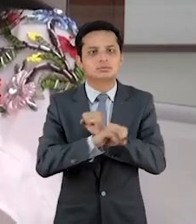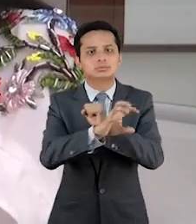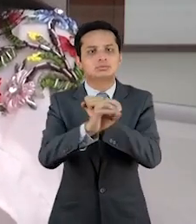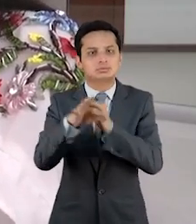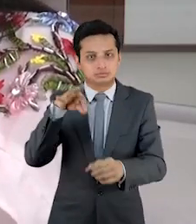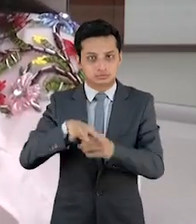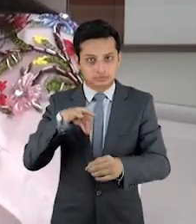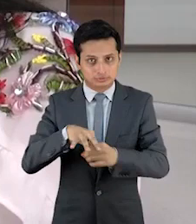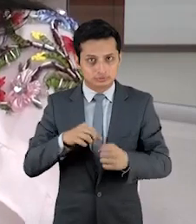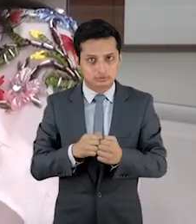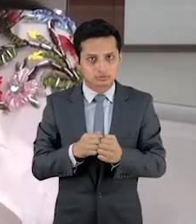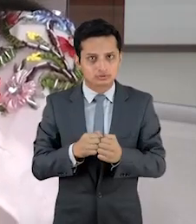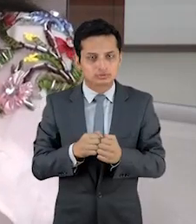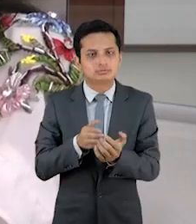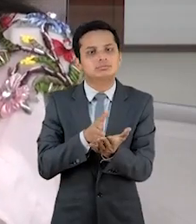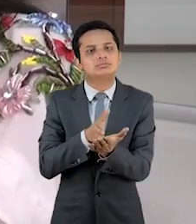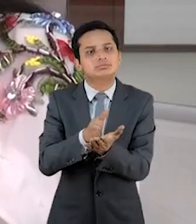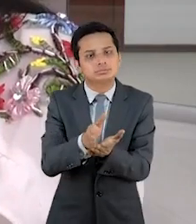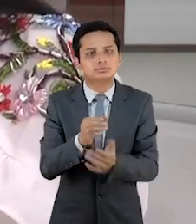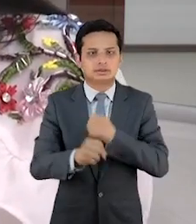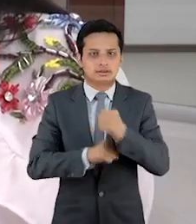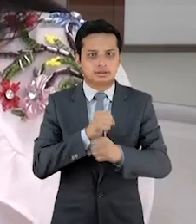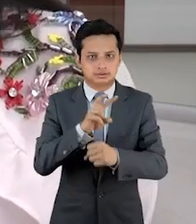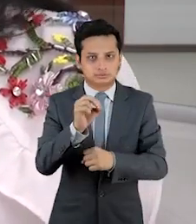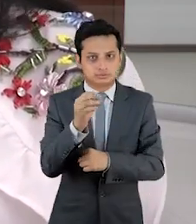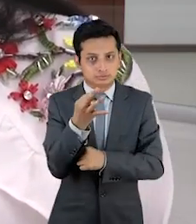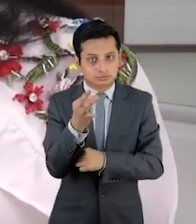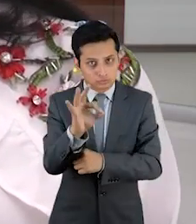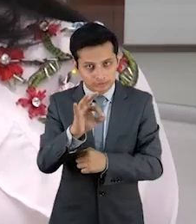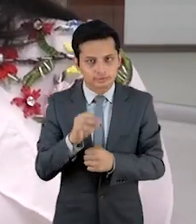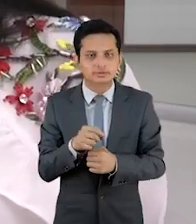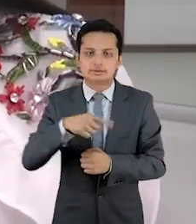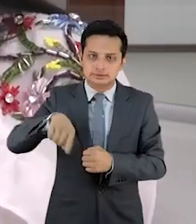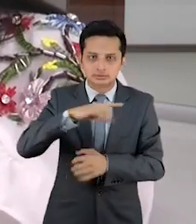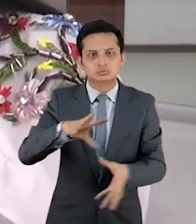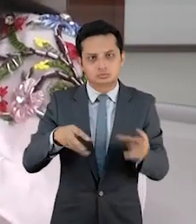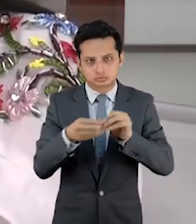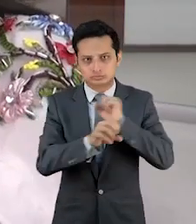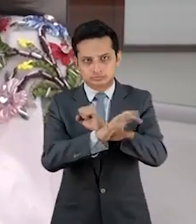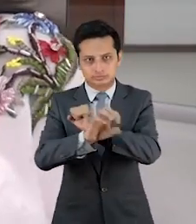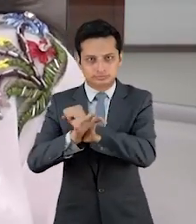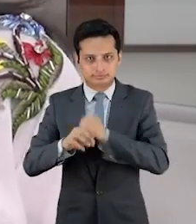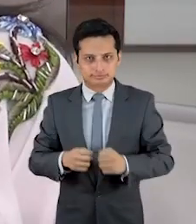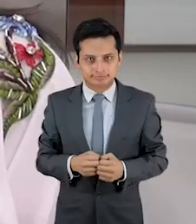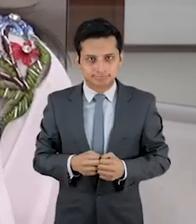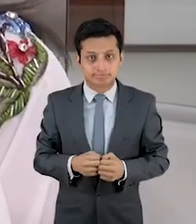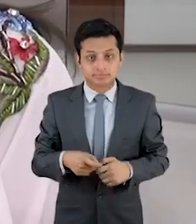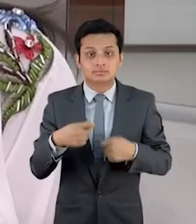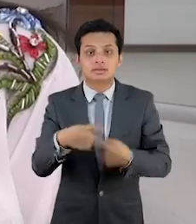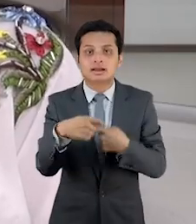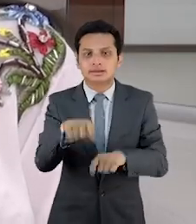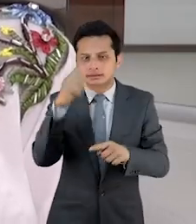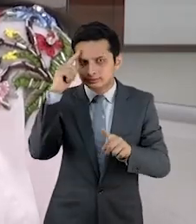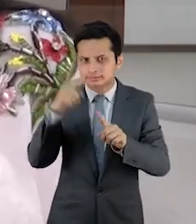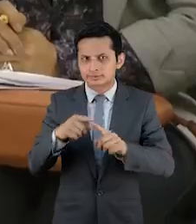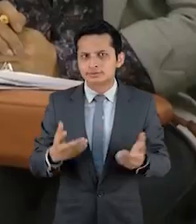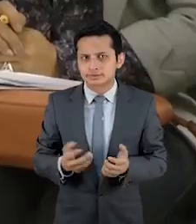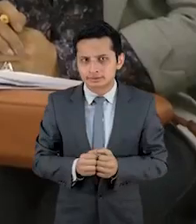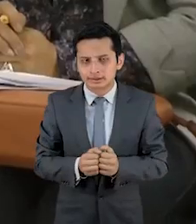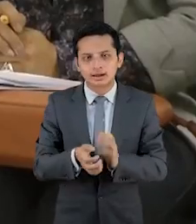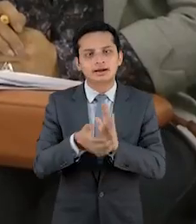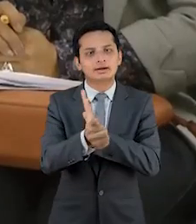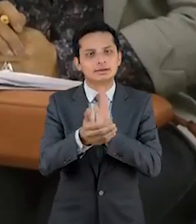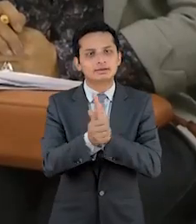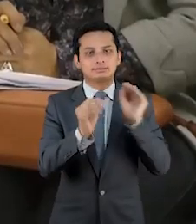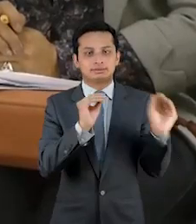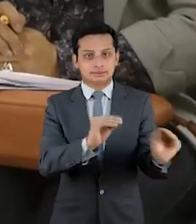de promoción electoral que regirá para el proceso electoral que se avecina para elecciones seccionales 2019. El